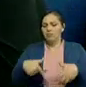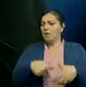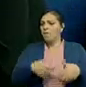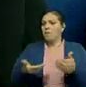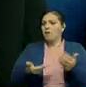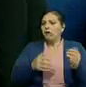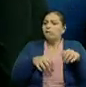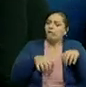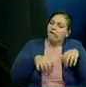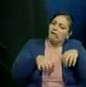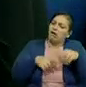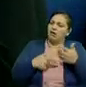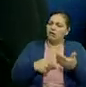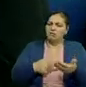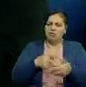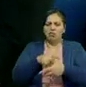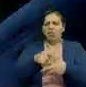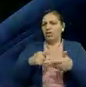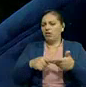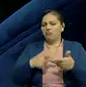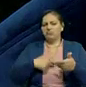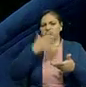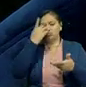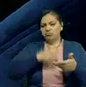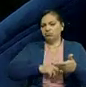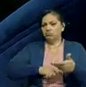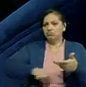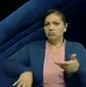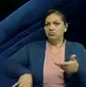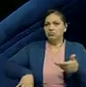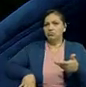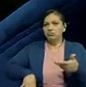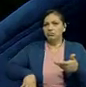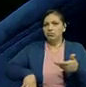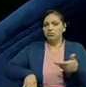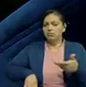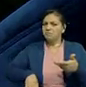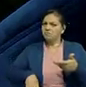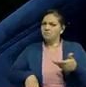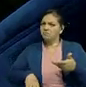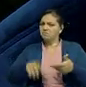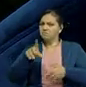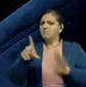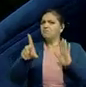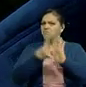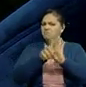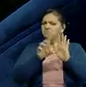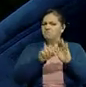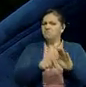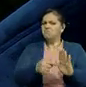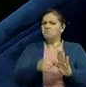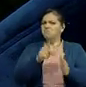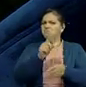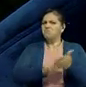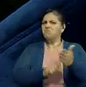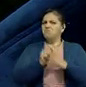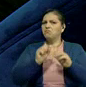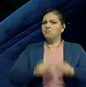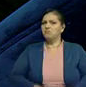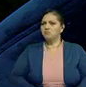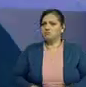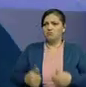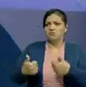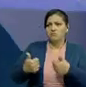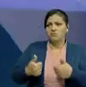el Ecuador? ¿A qué habríamos dado paso? Bueno, digamos, prácticamente se abriría un abanico de